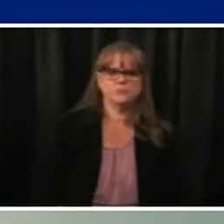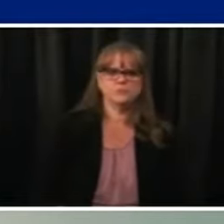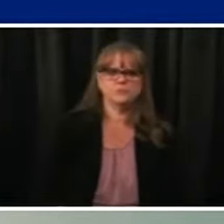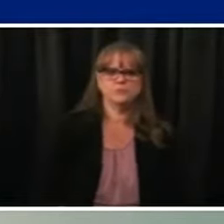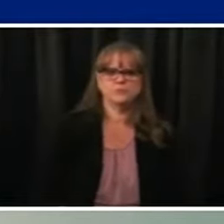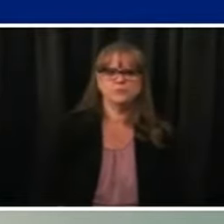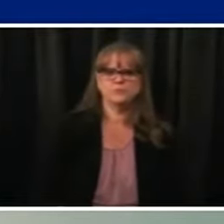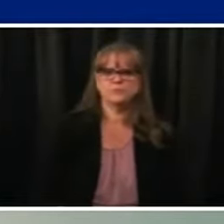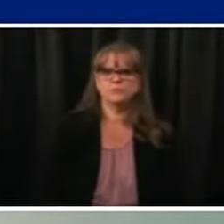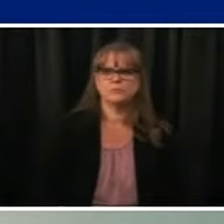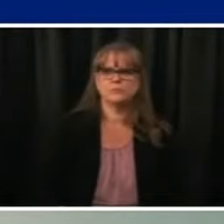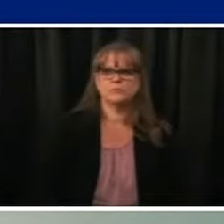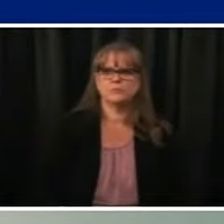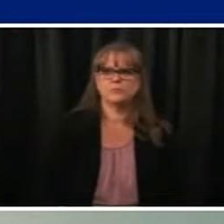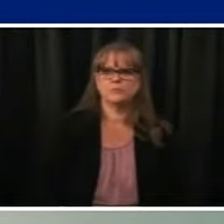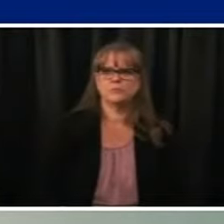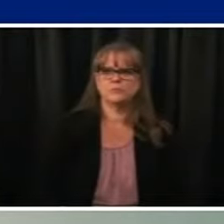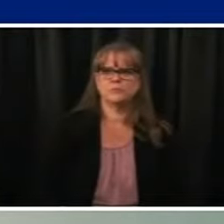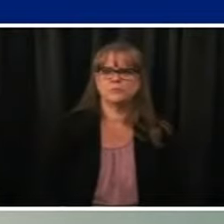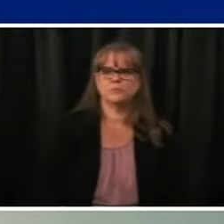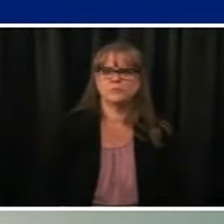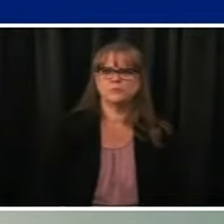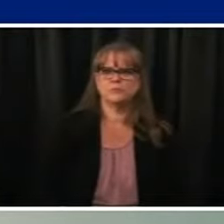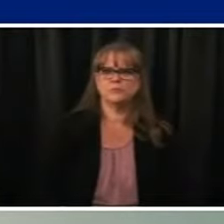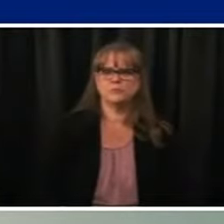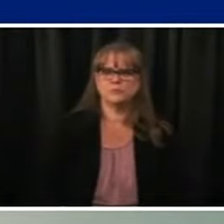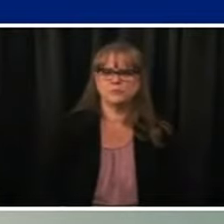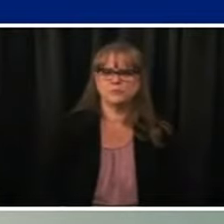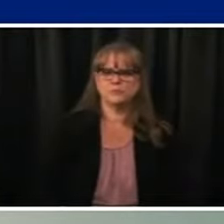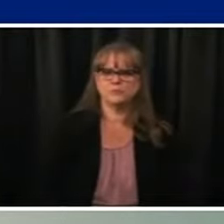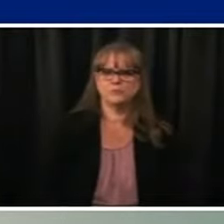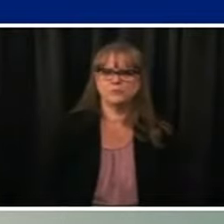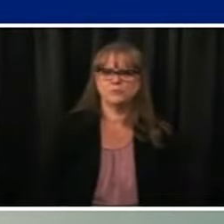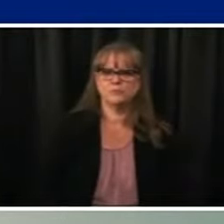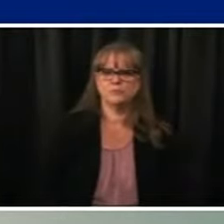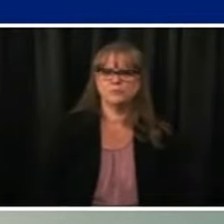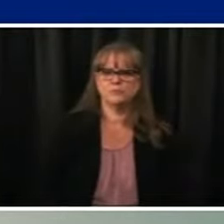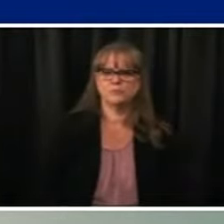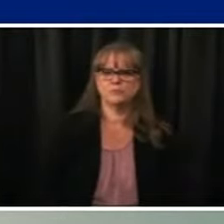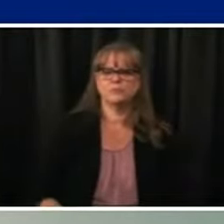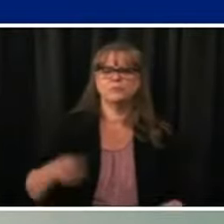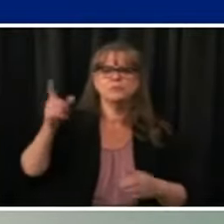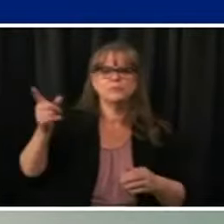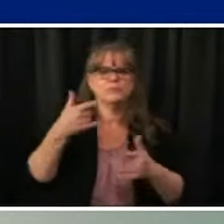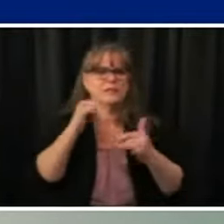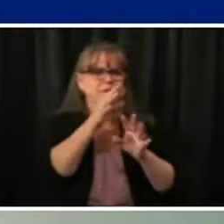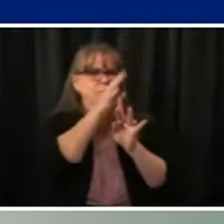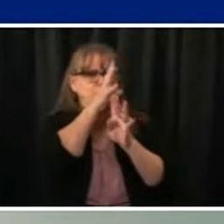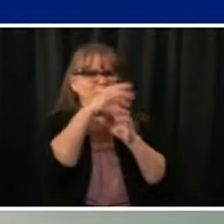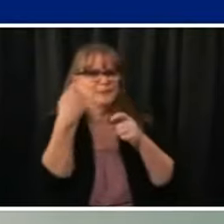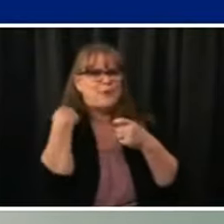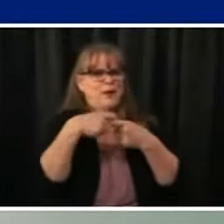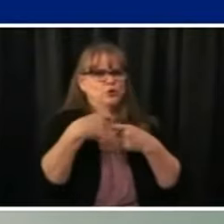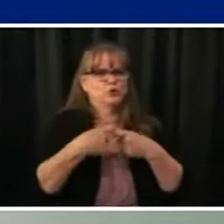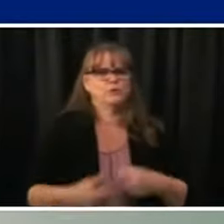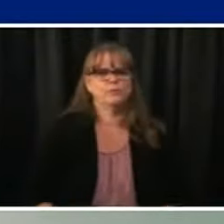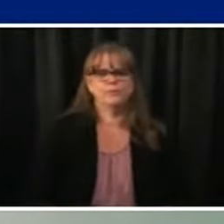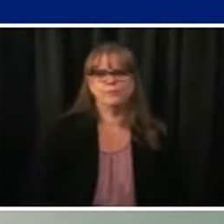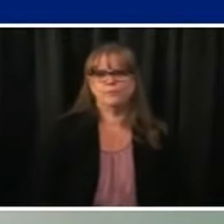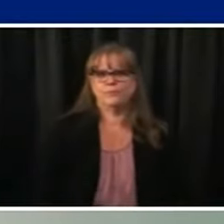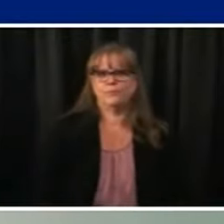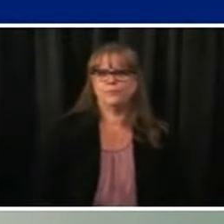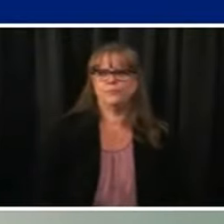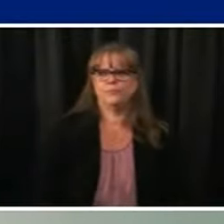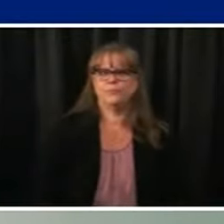pues, de familiares, que no es peligroso, que es un proceso que no necesitan